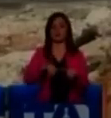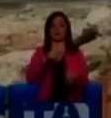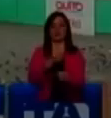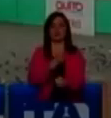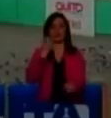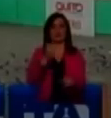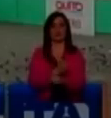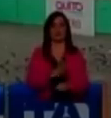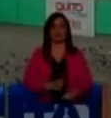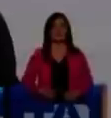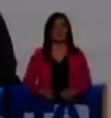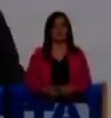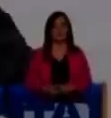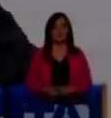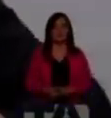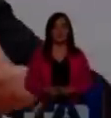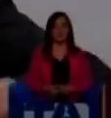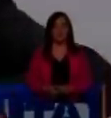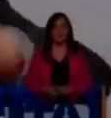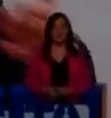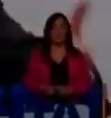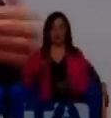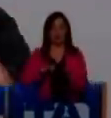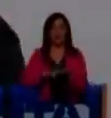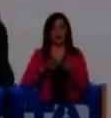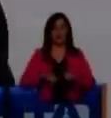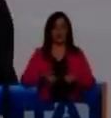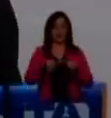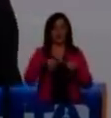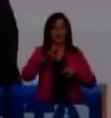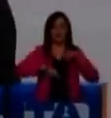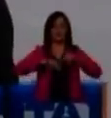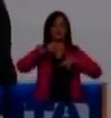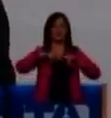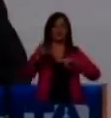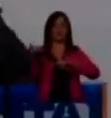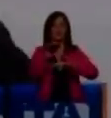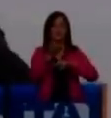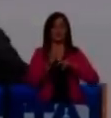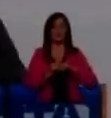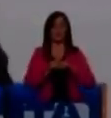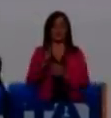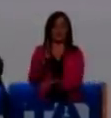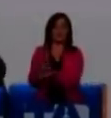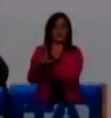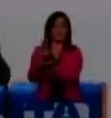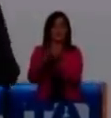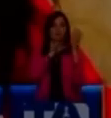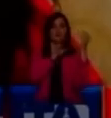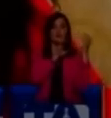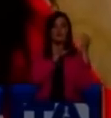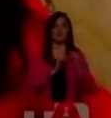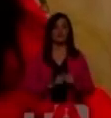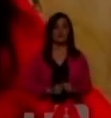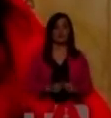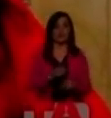los trabajos en esa estación. Es un informe que avala la continuación de la construcción del metro, de la estación de metro en San Francisco.